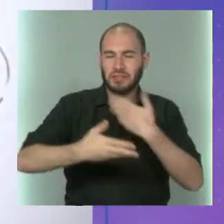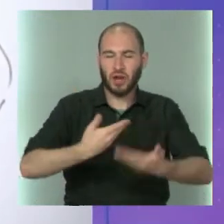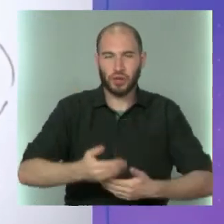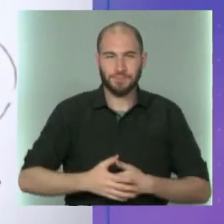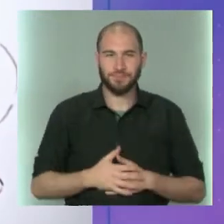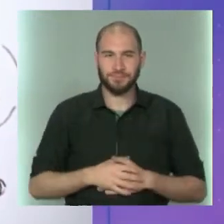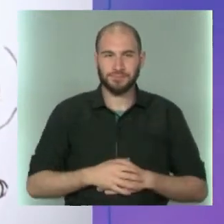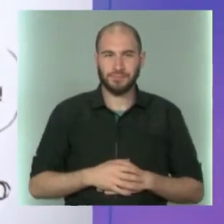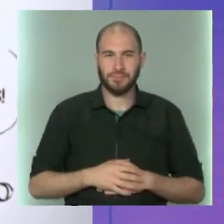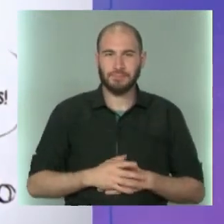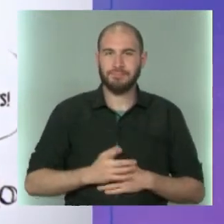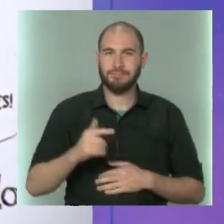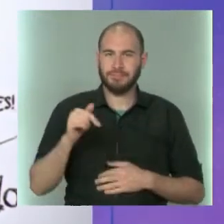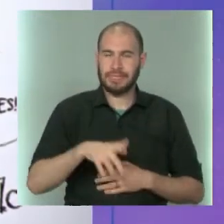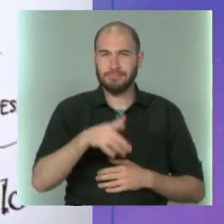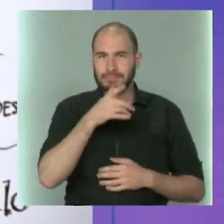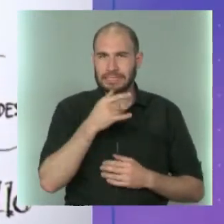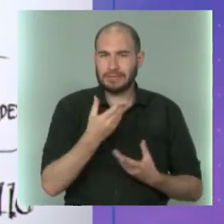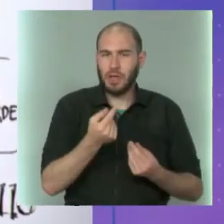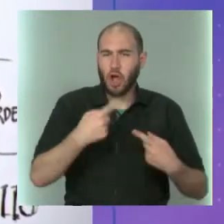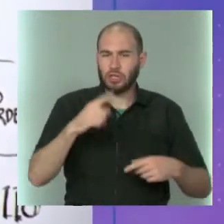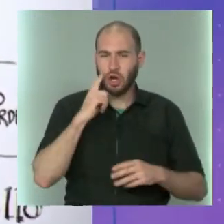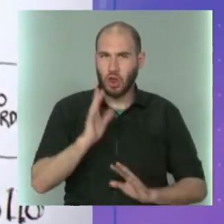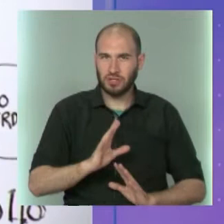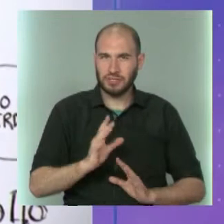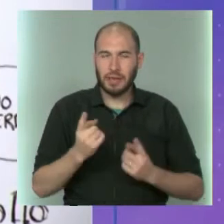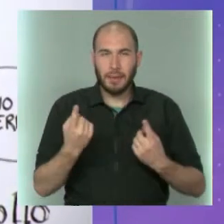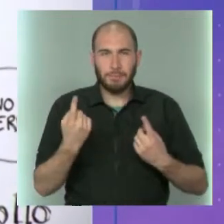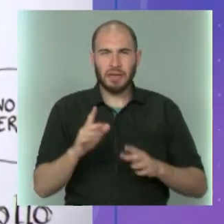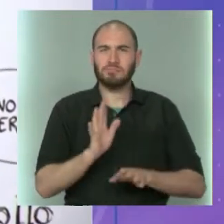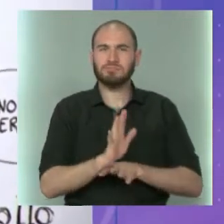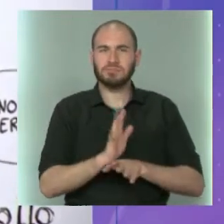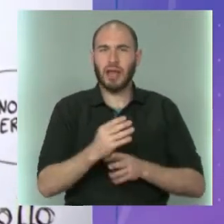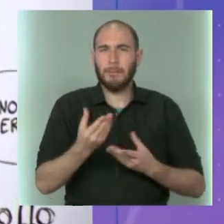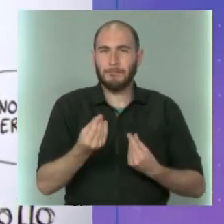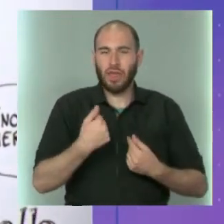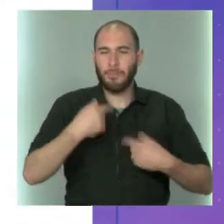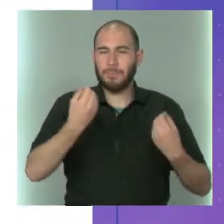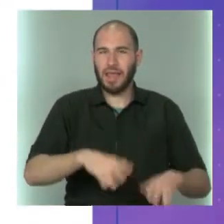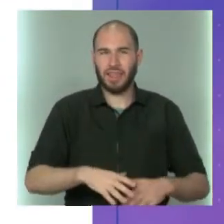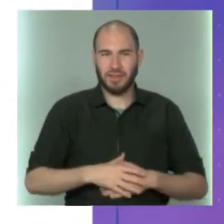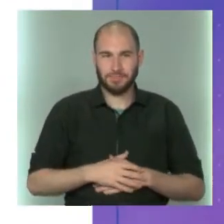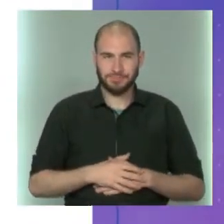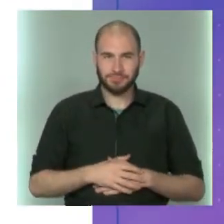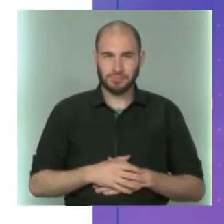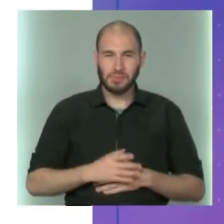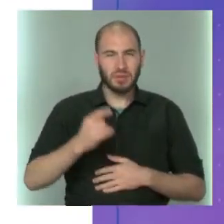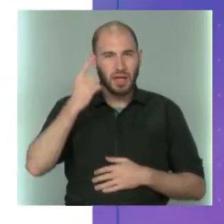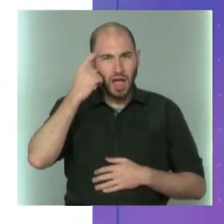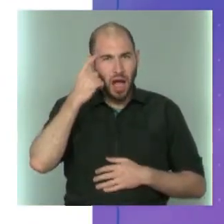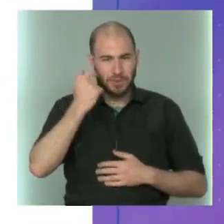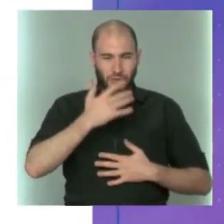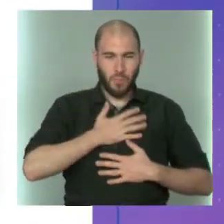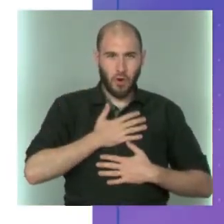desarrollo. Esto podría parecer miedo a lo desconocido, pero en realidad es miedo a perder. Aprenderás tanto de